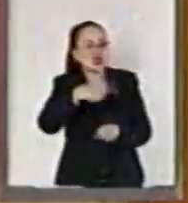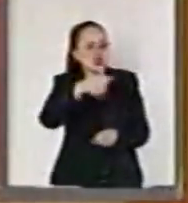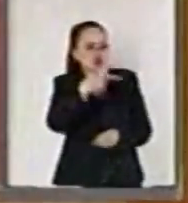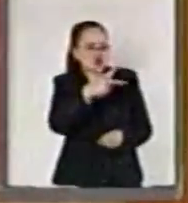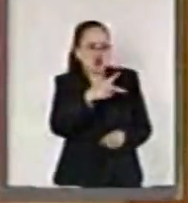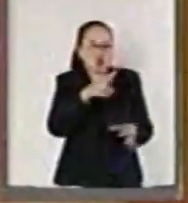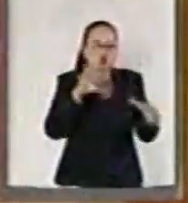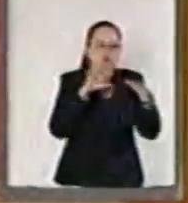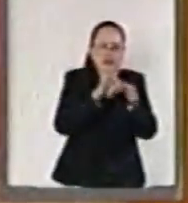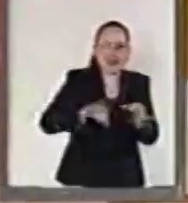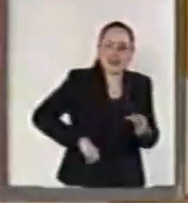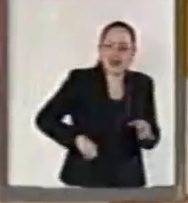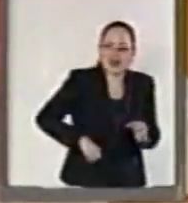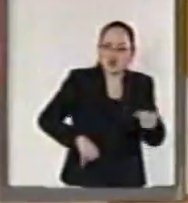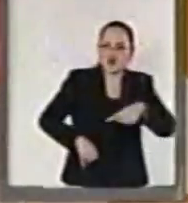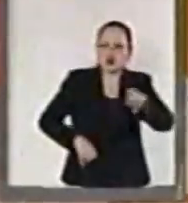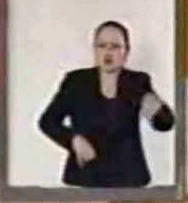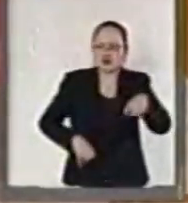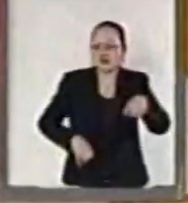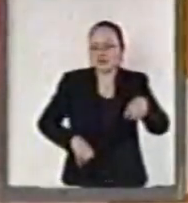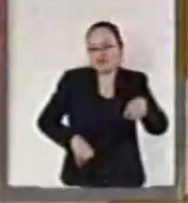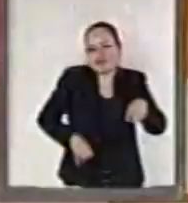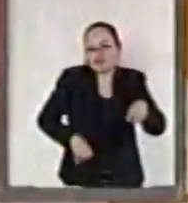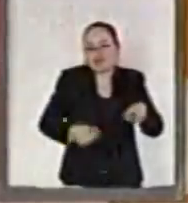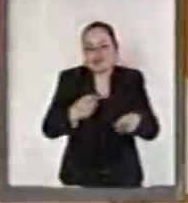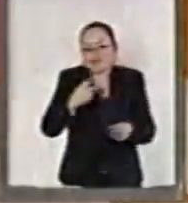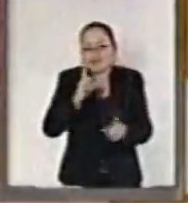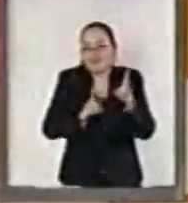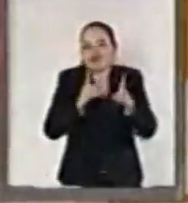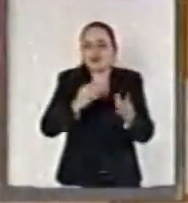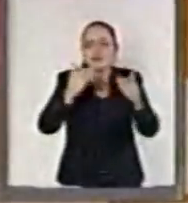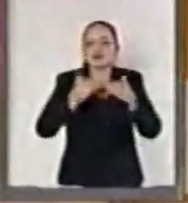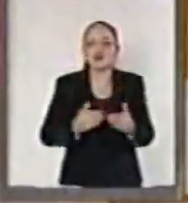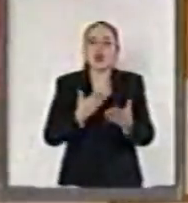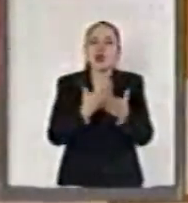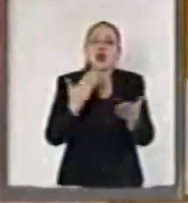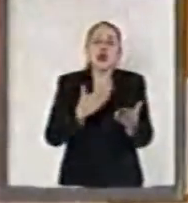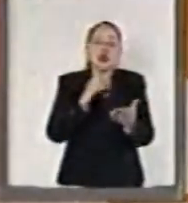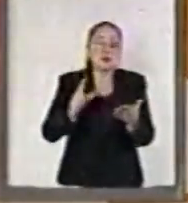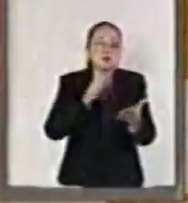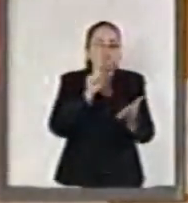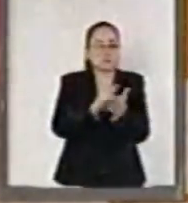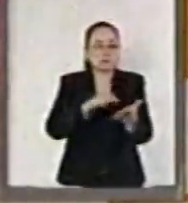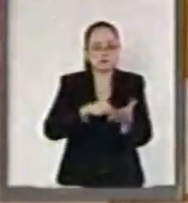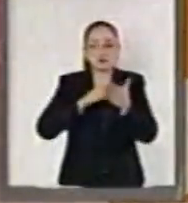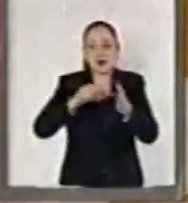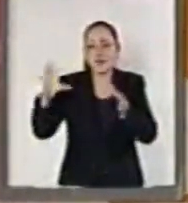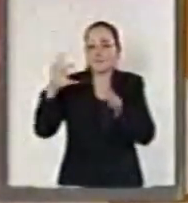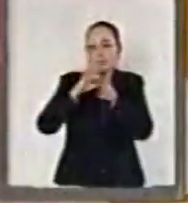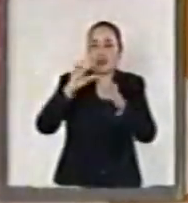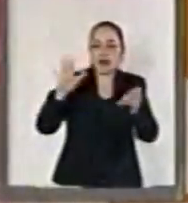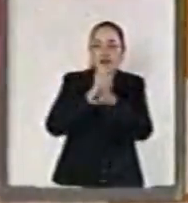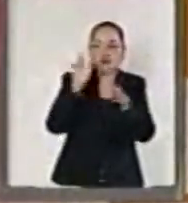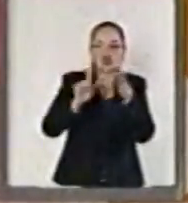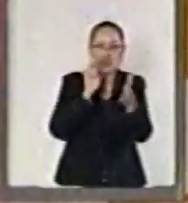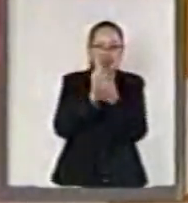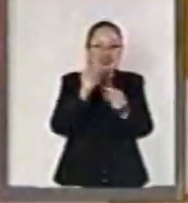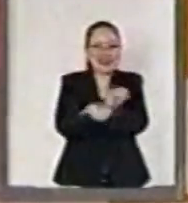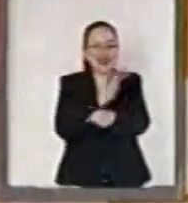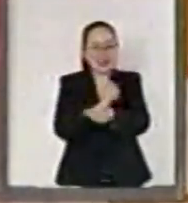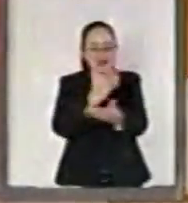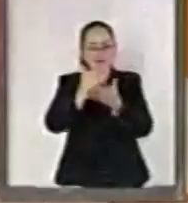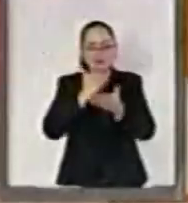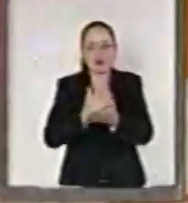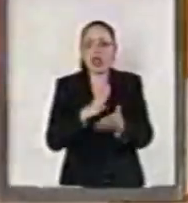los usuarios? Otro argumento es que el nuevo marco legal y regulatorio emanado de la reforma energética genera